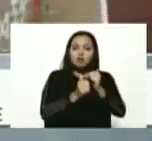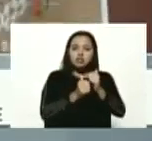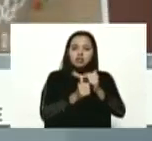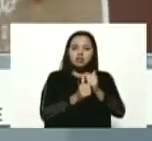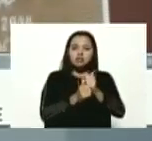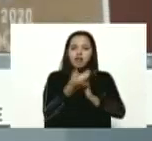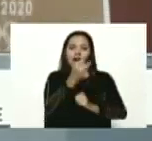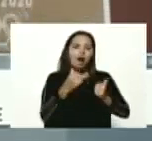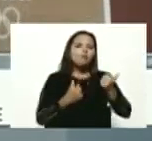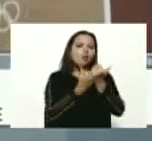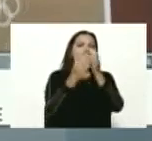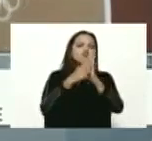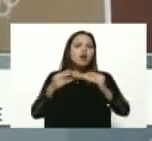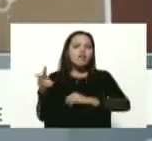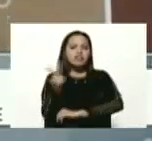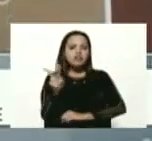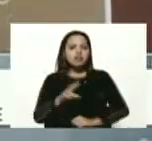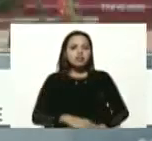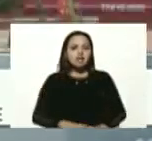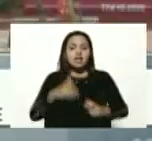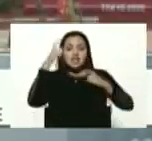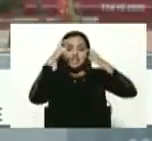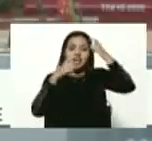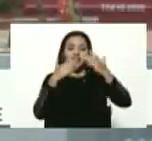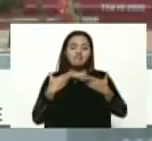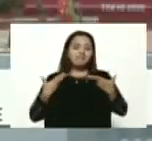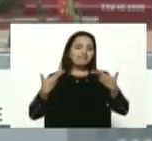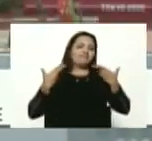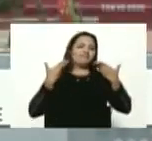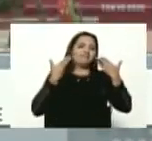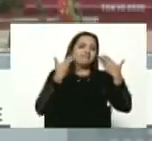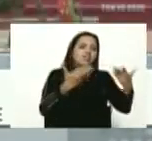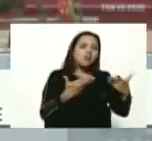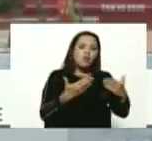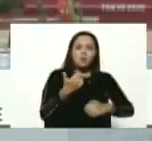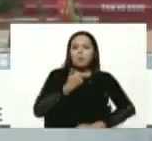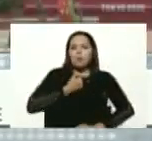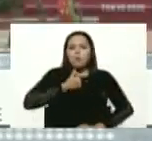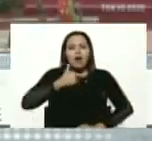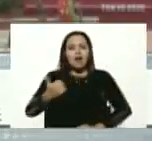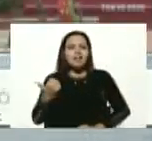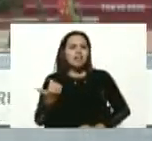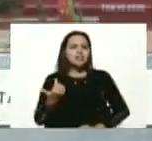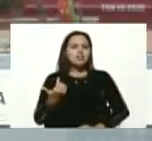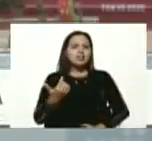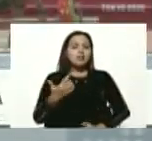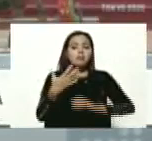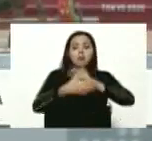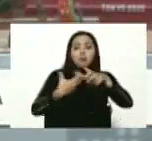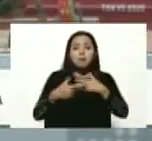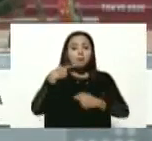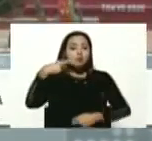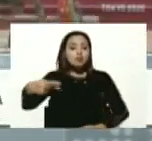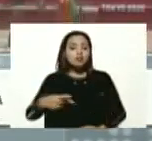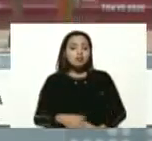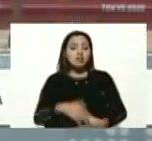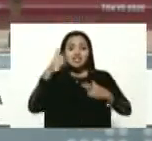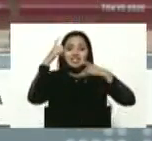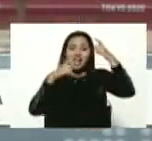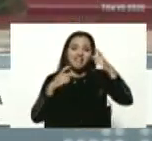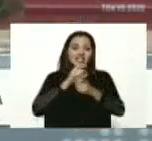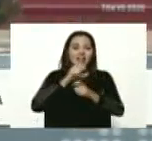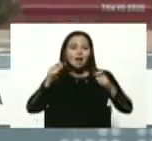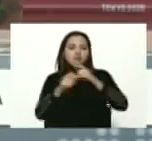Venezuela. Hugo Chávez trascendió cualquier parcialidad política. Hugo Chávez